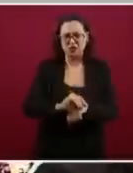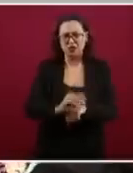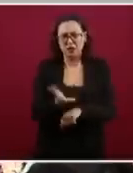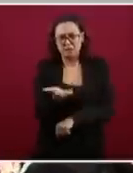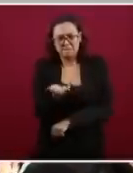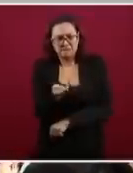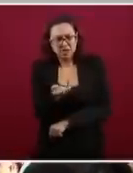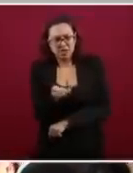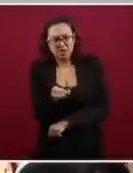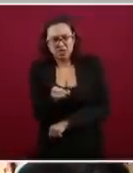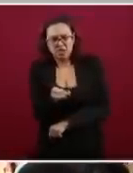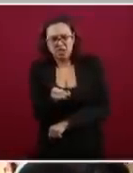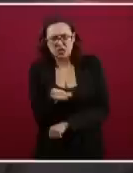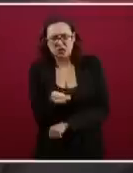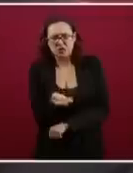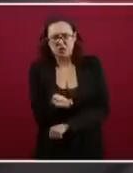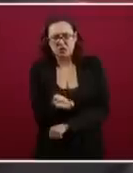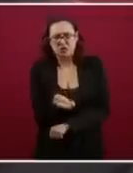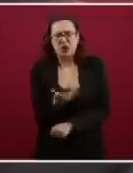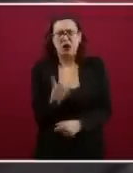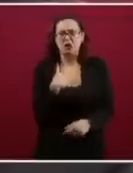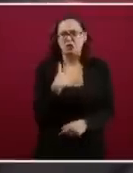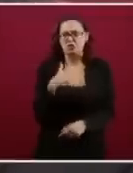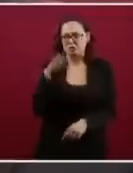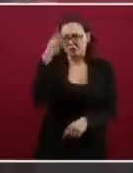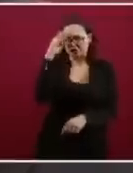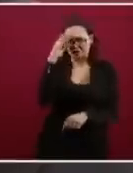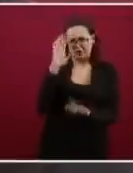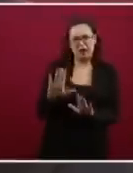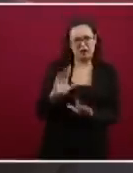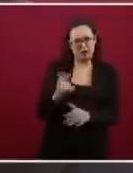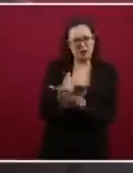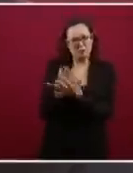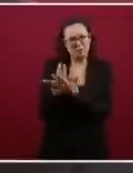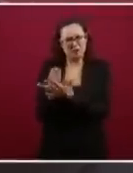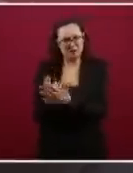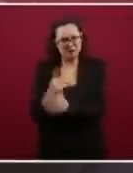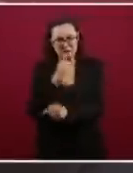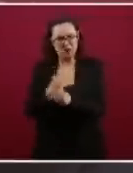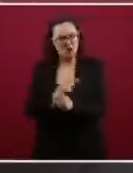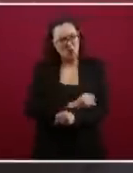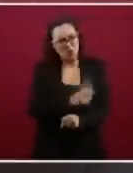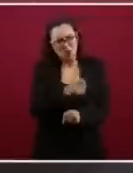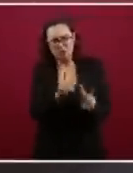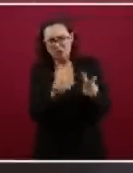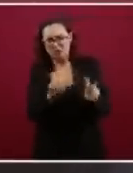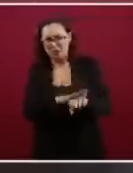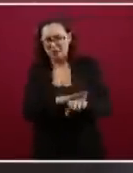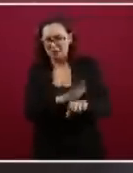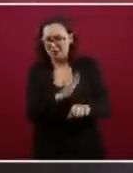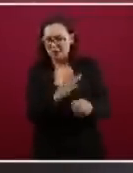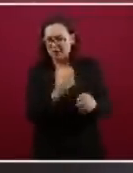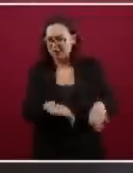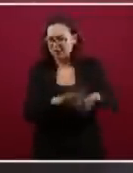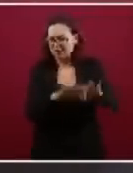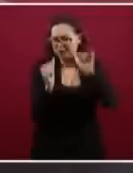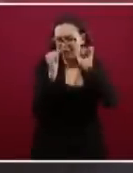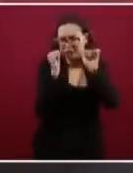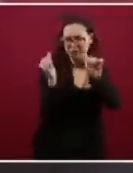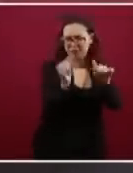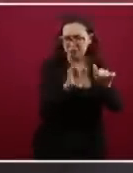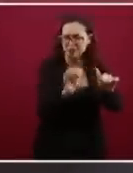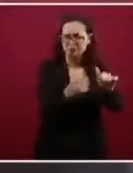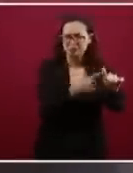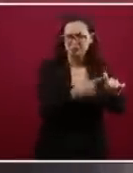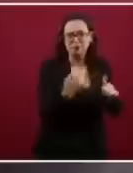que esperar, que tenemos otros asuntos que atender, pero esto es muy